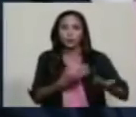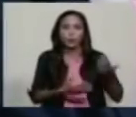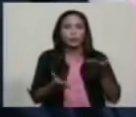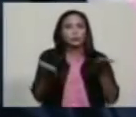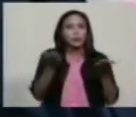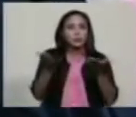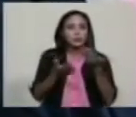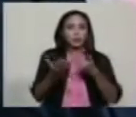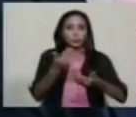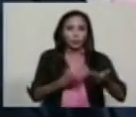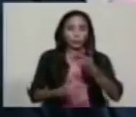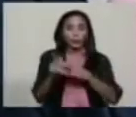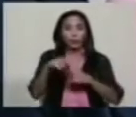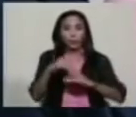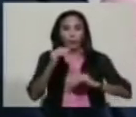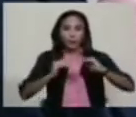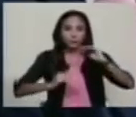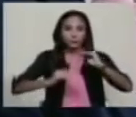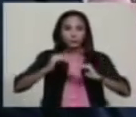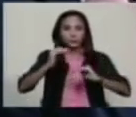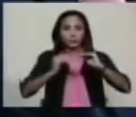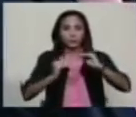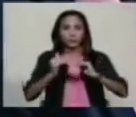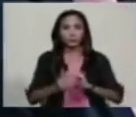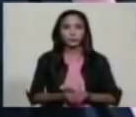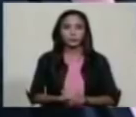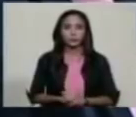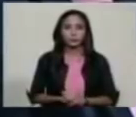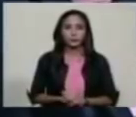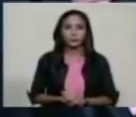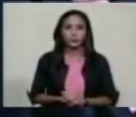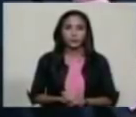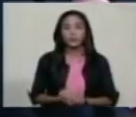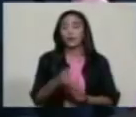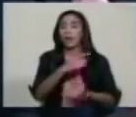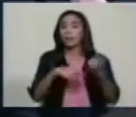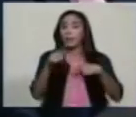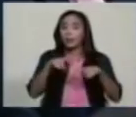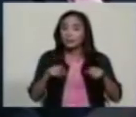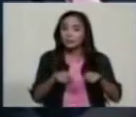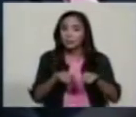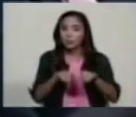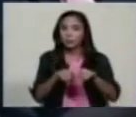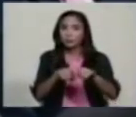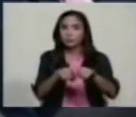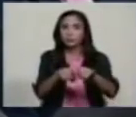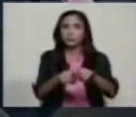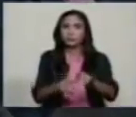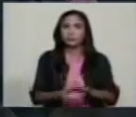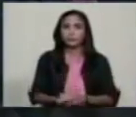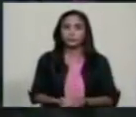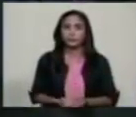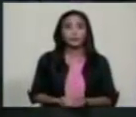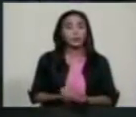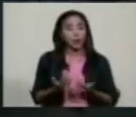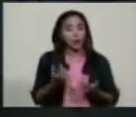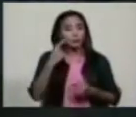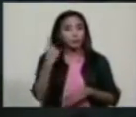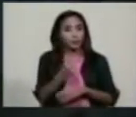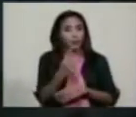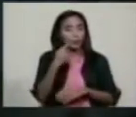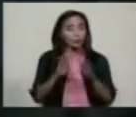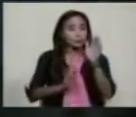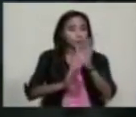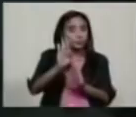y de manera paralela, de manera simultánea, debemos crecer hacia